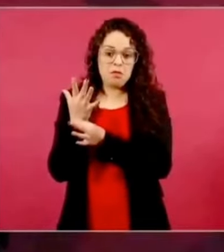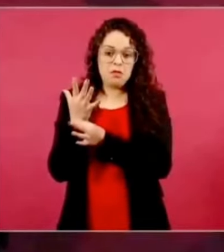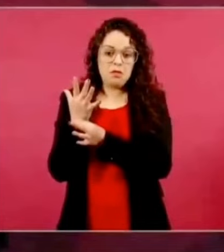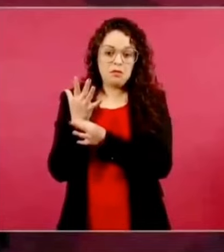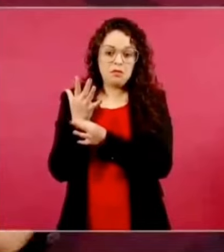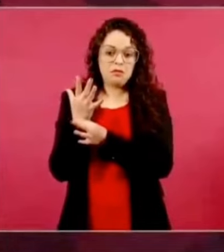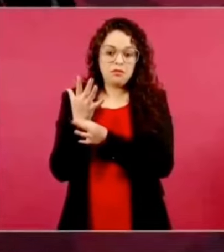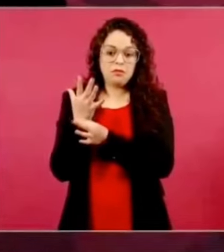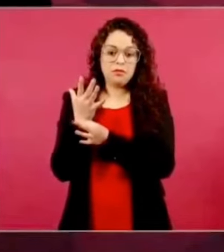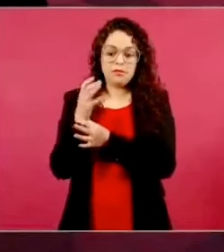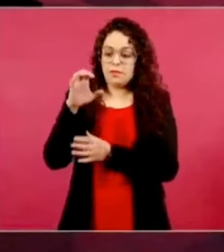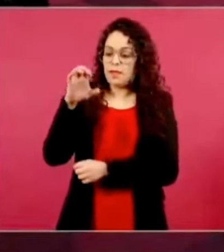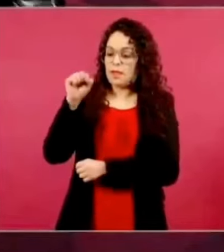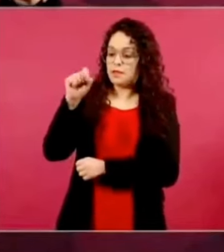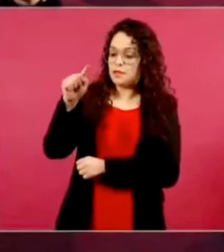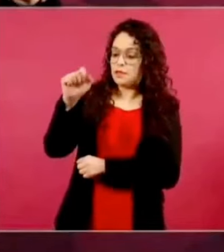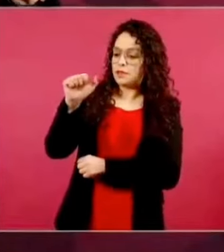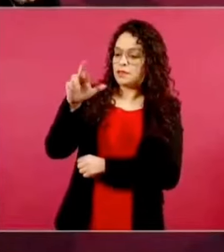una ideología